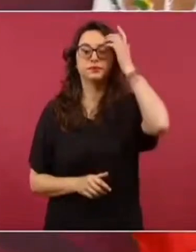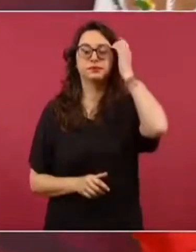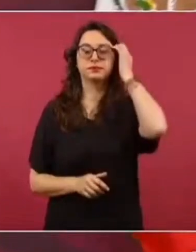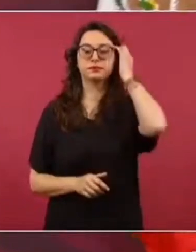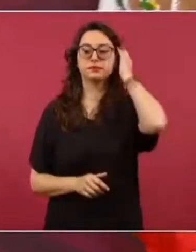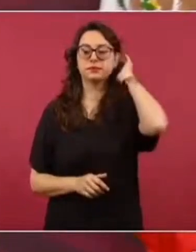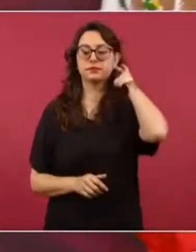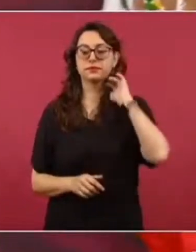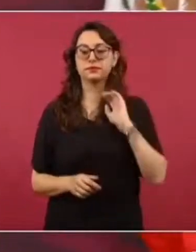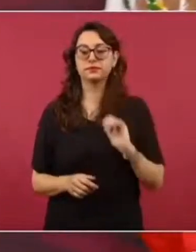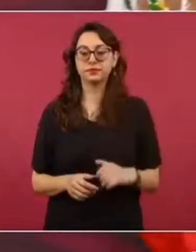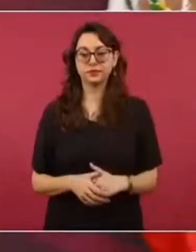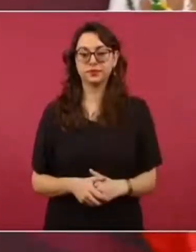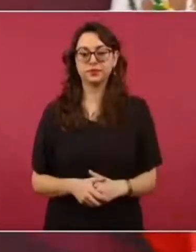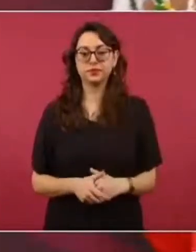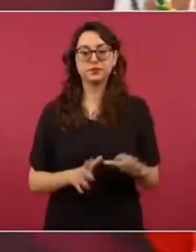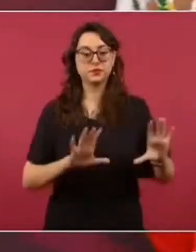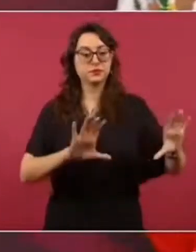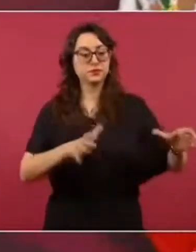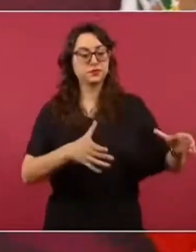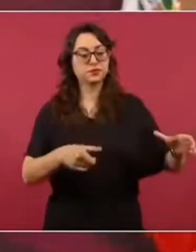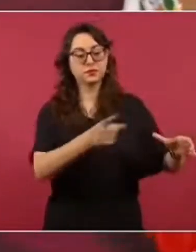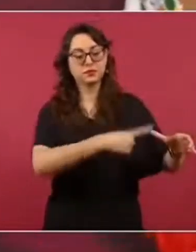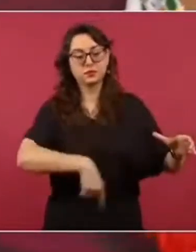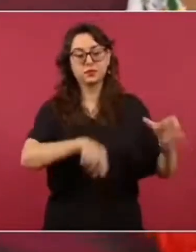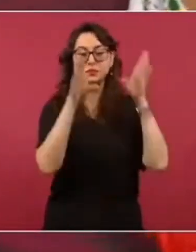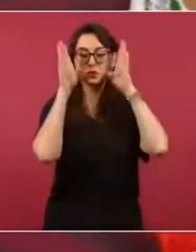los políticos corruptos